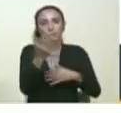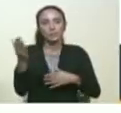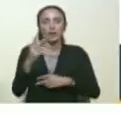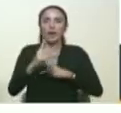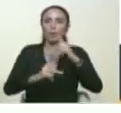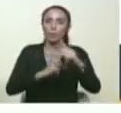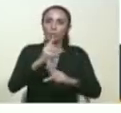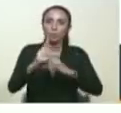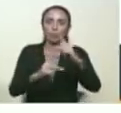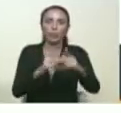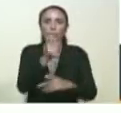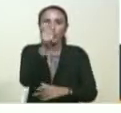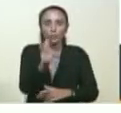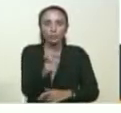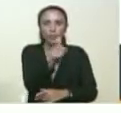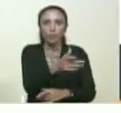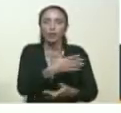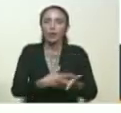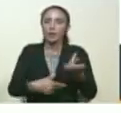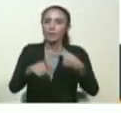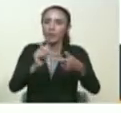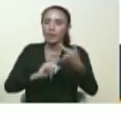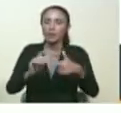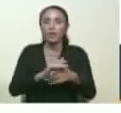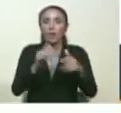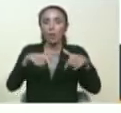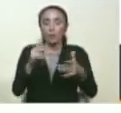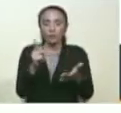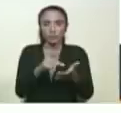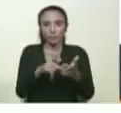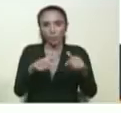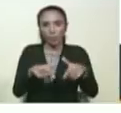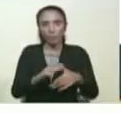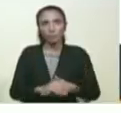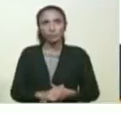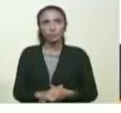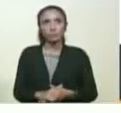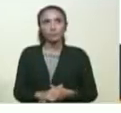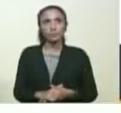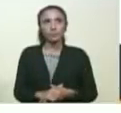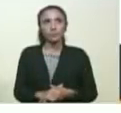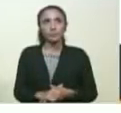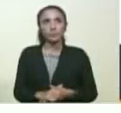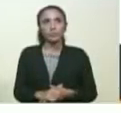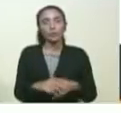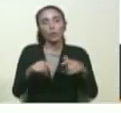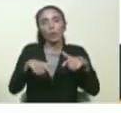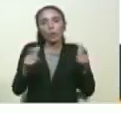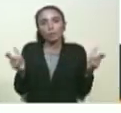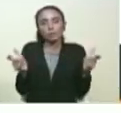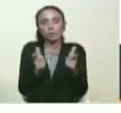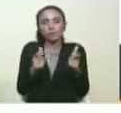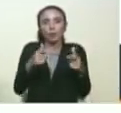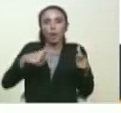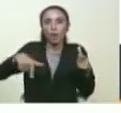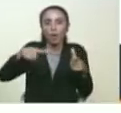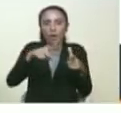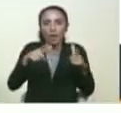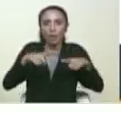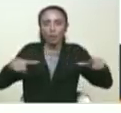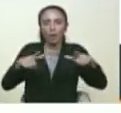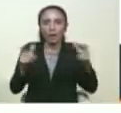productores, productoras que están acá presentes el día de hoy. Lamentablemente, por razones de espacio, no pudimos tener más compañeros